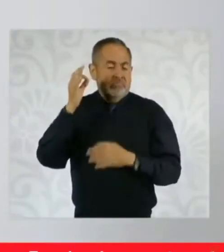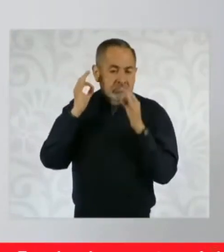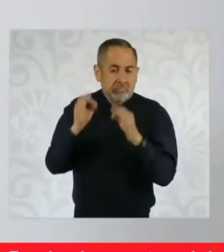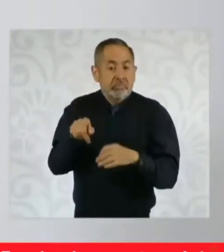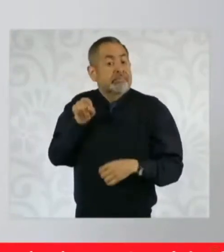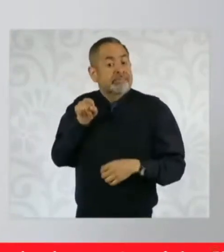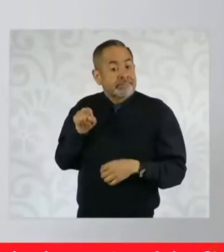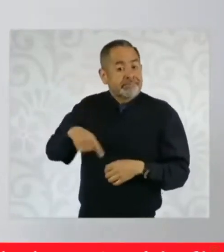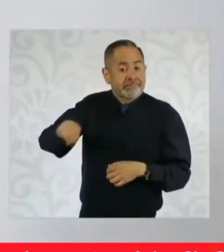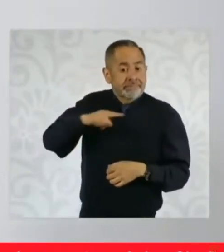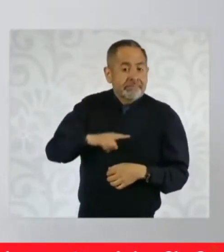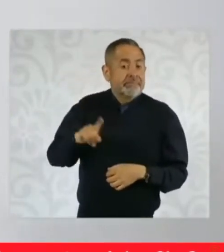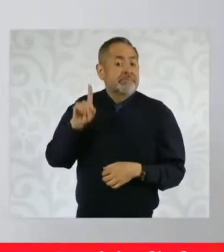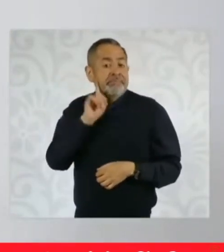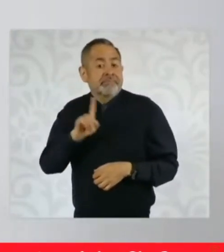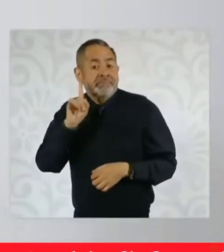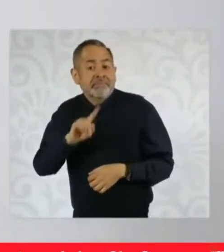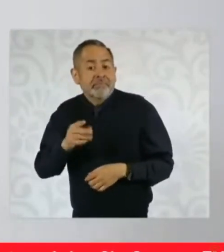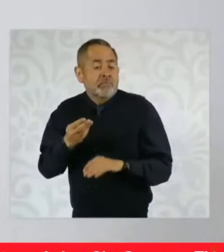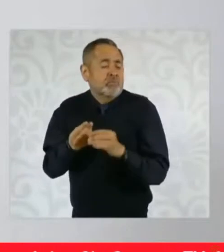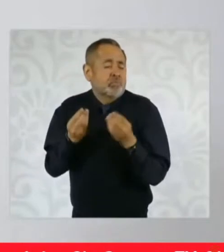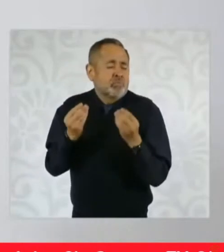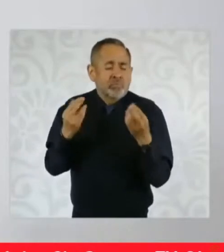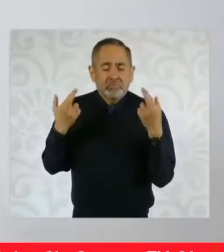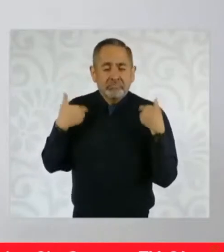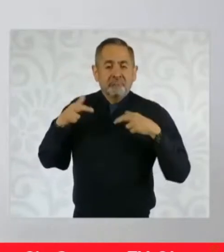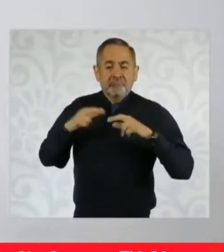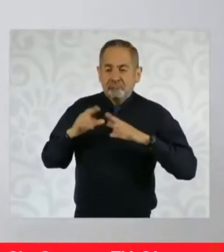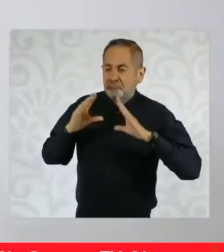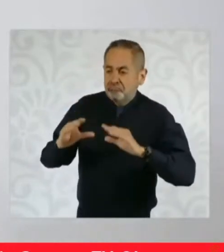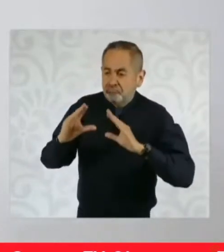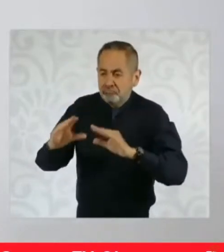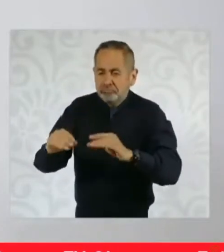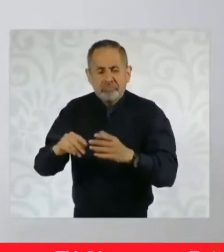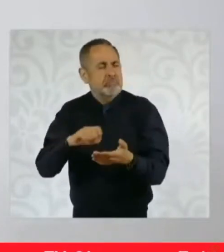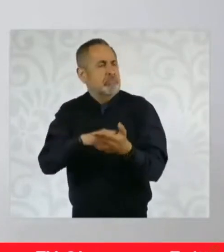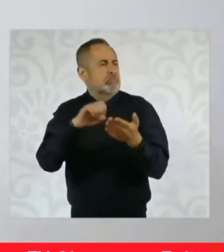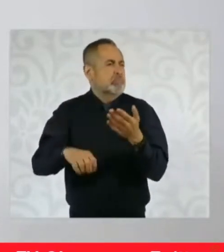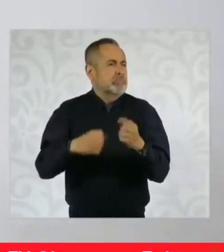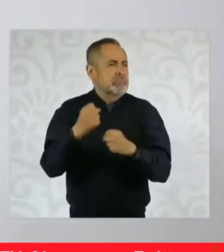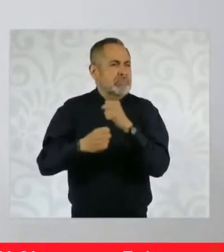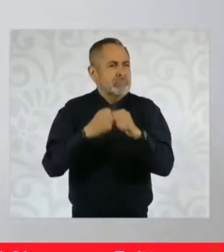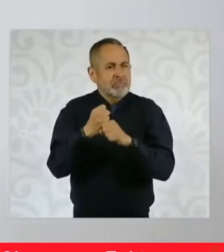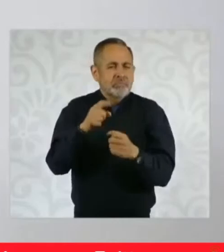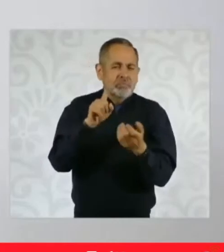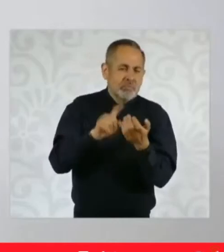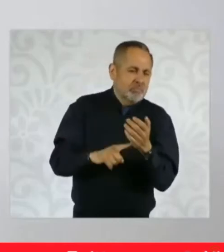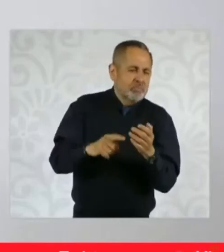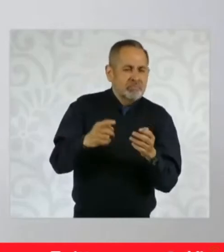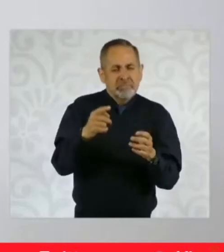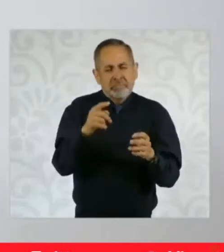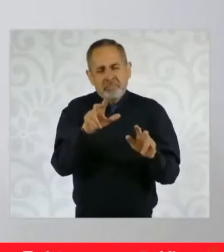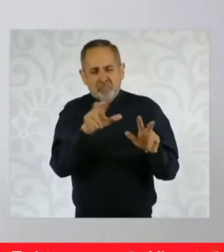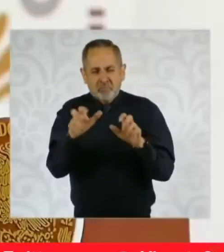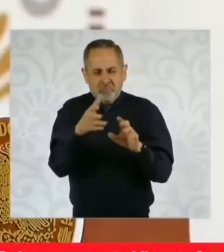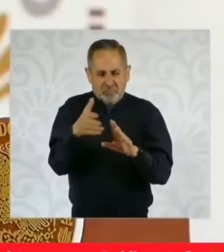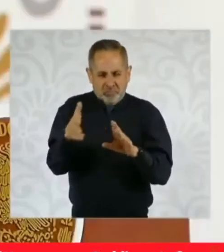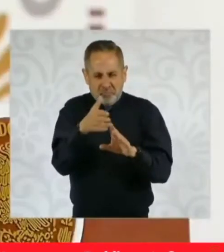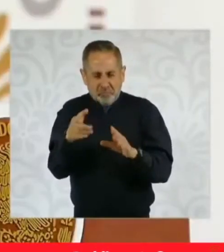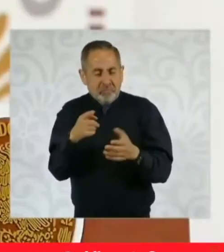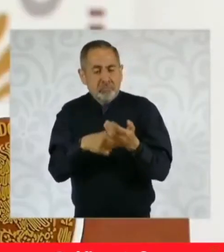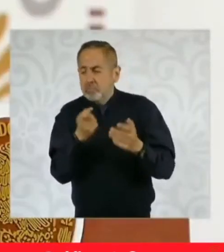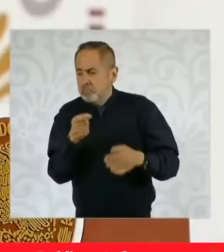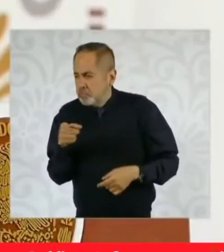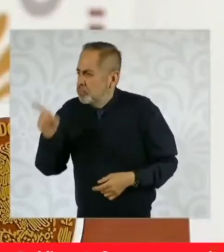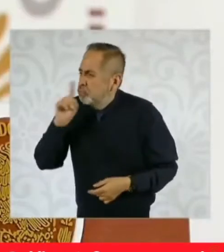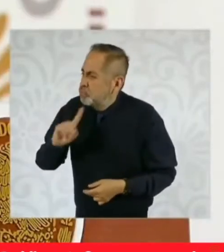maestra. Pero ser maestra, en su momento, estamos hablando de finales del siglo XIX, pues era una profesión bien vista para